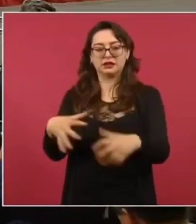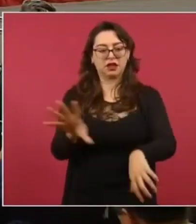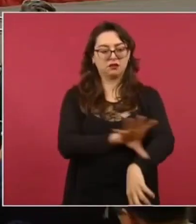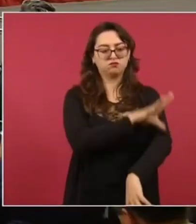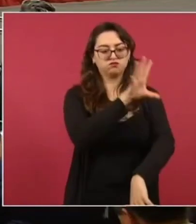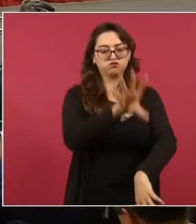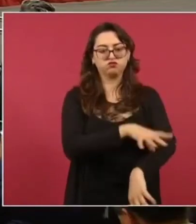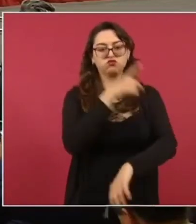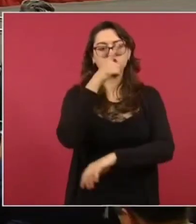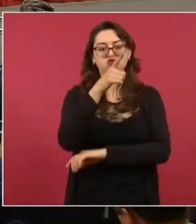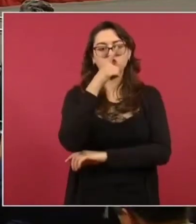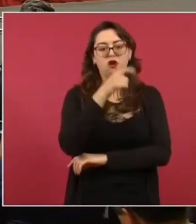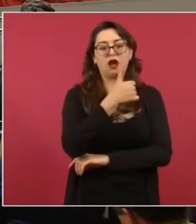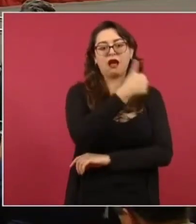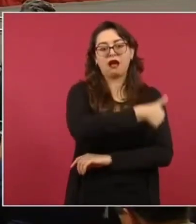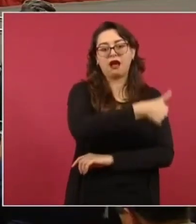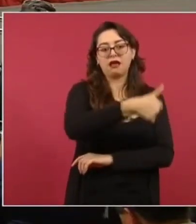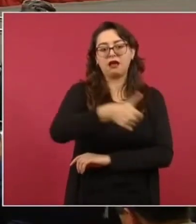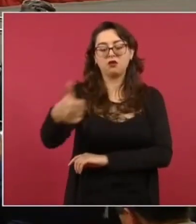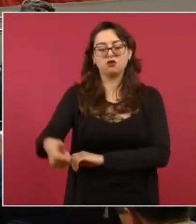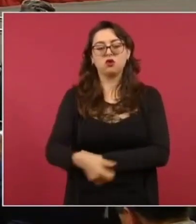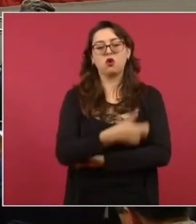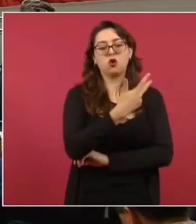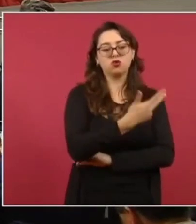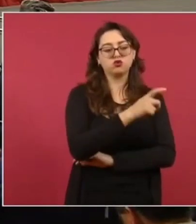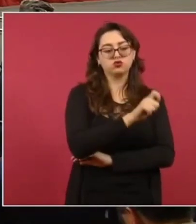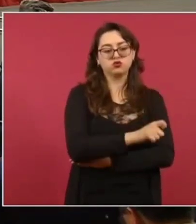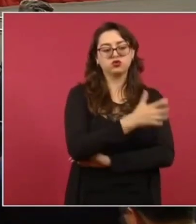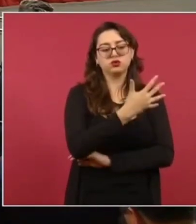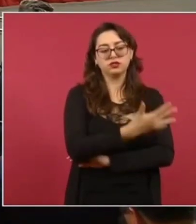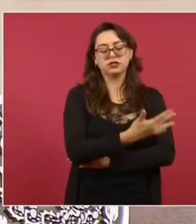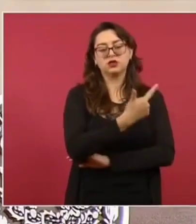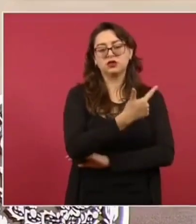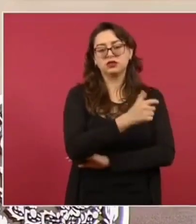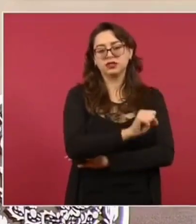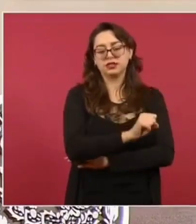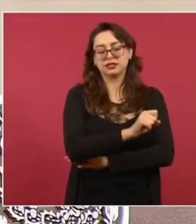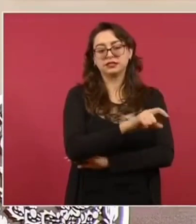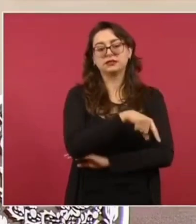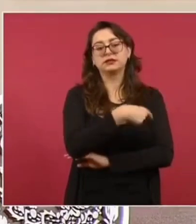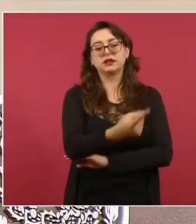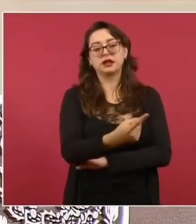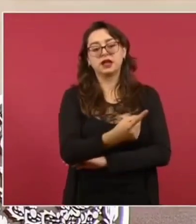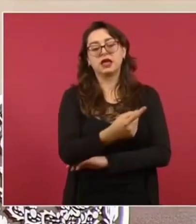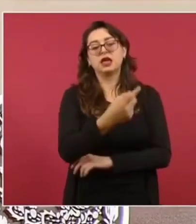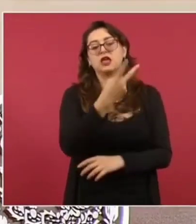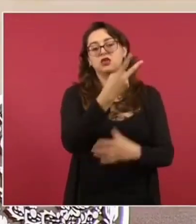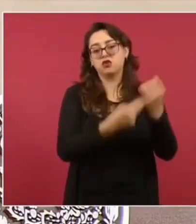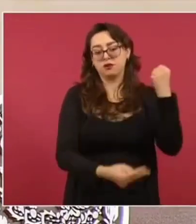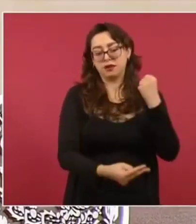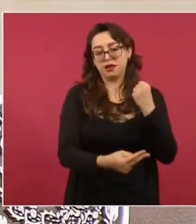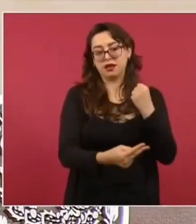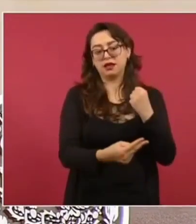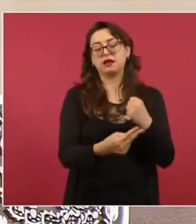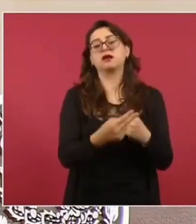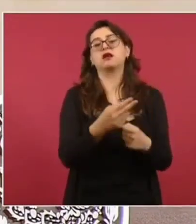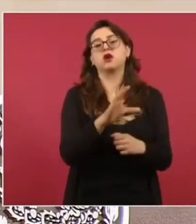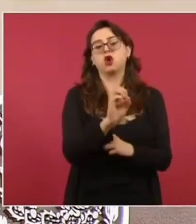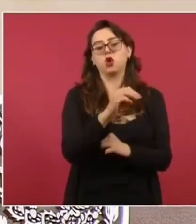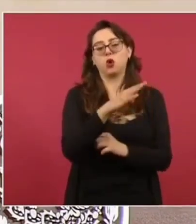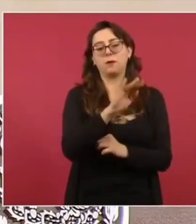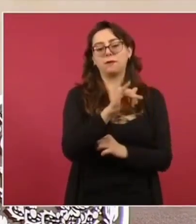gigas, 12 son de ciclo combinado y una es eólica. Estos